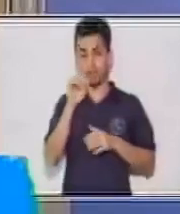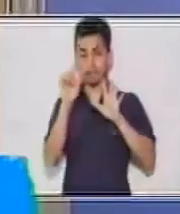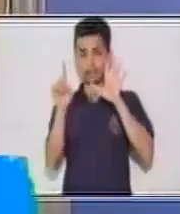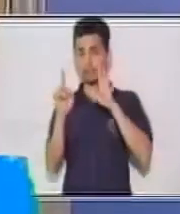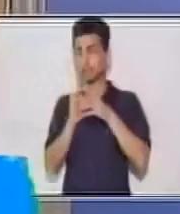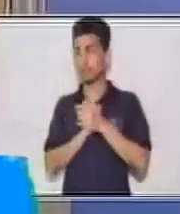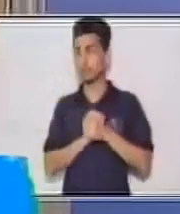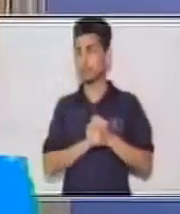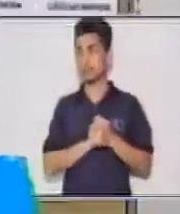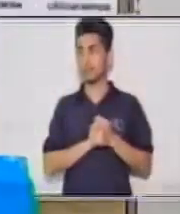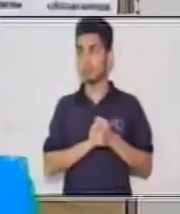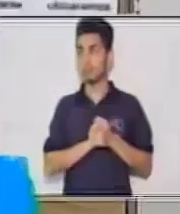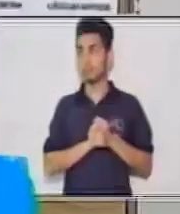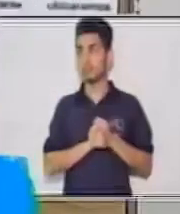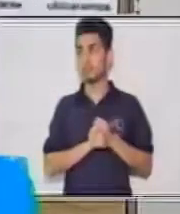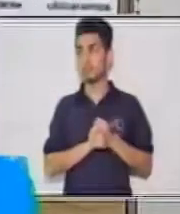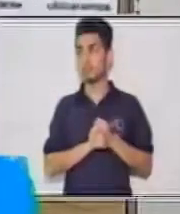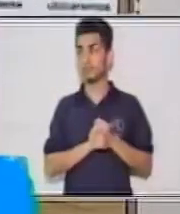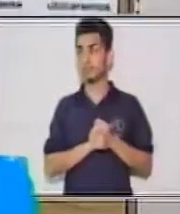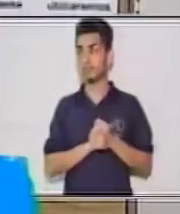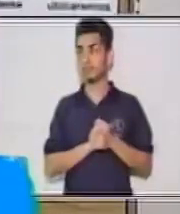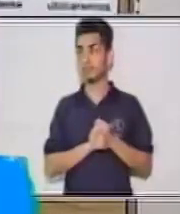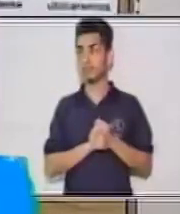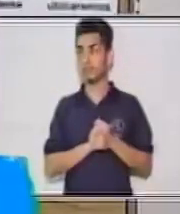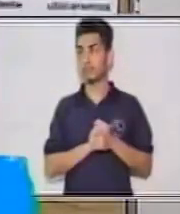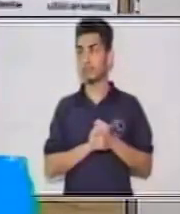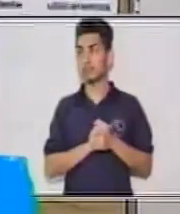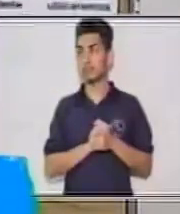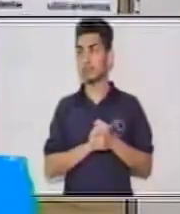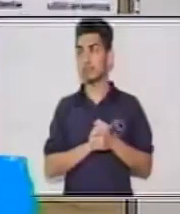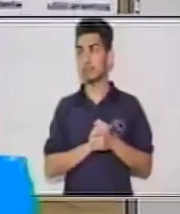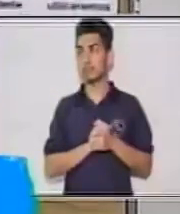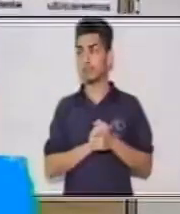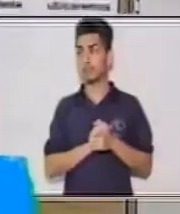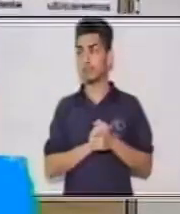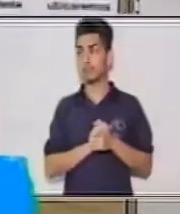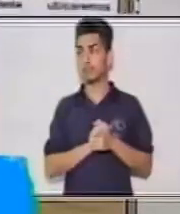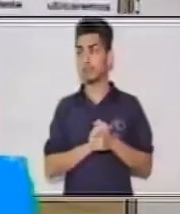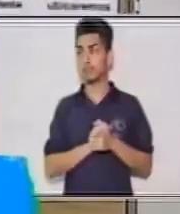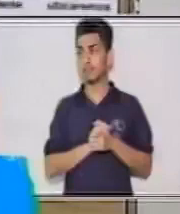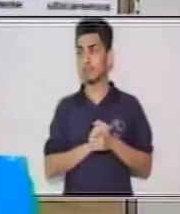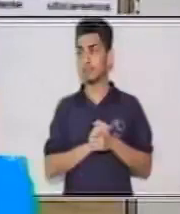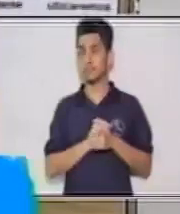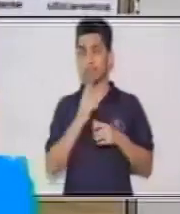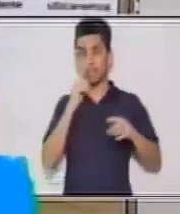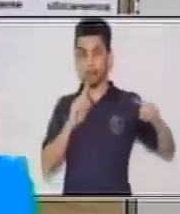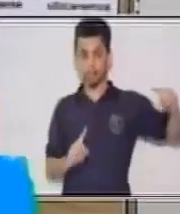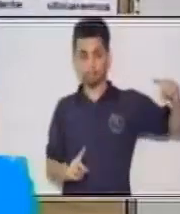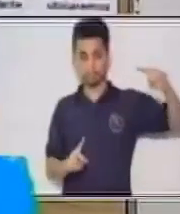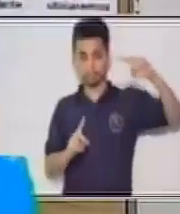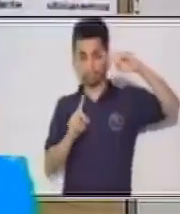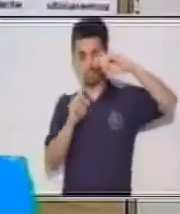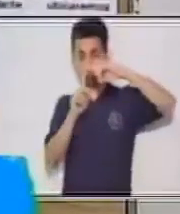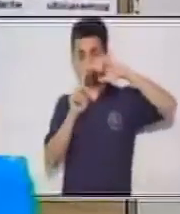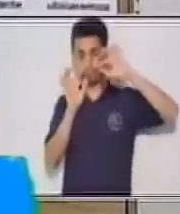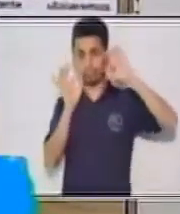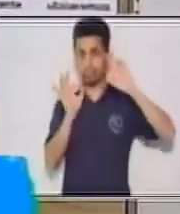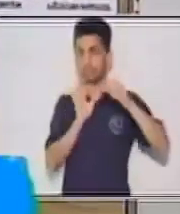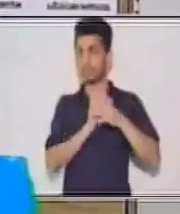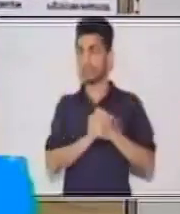4,6. Sobre la línea de 4 y se junta acá con el 6.